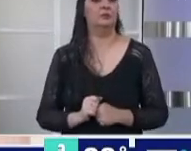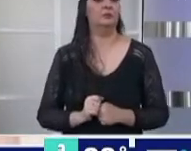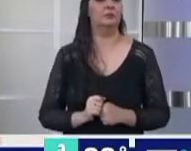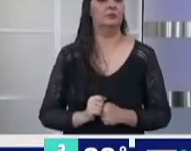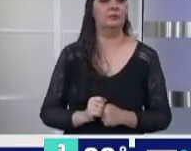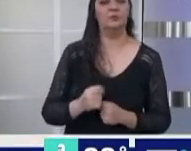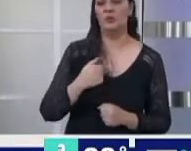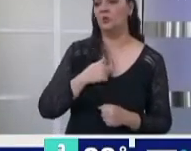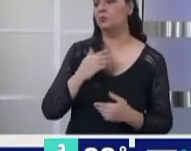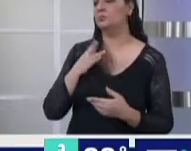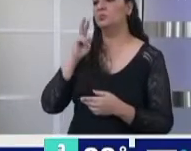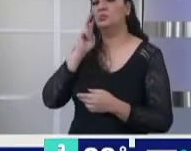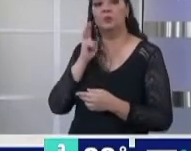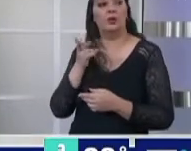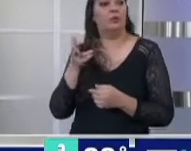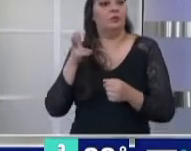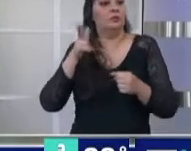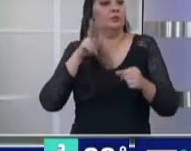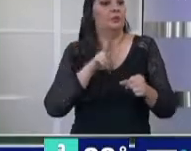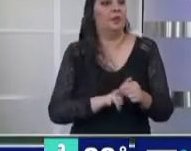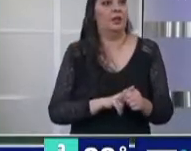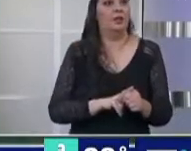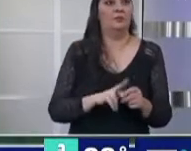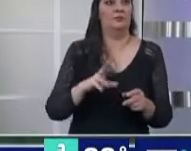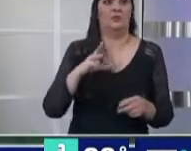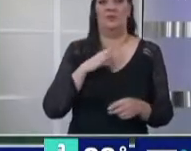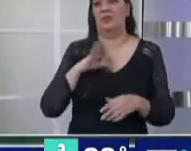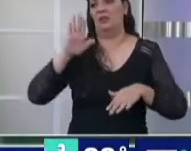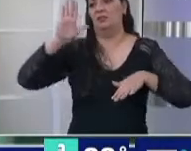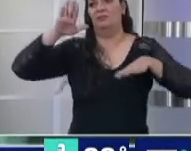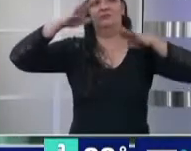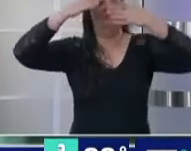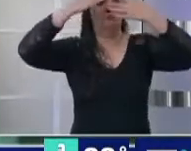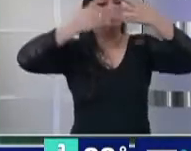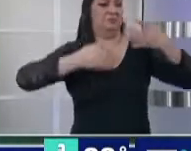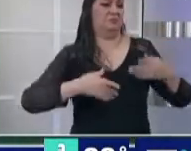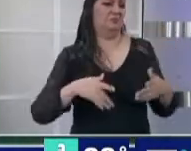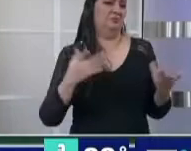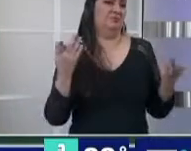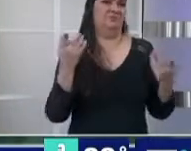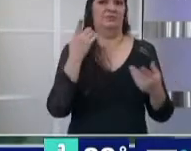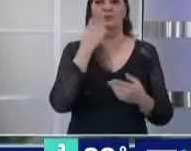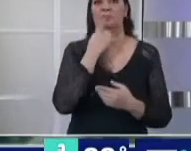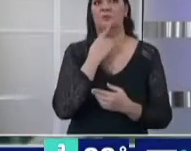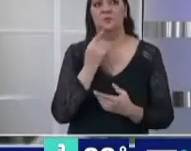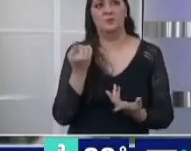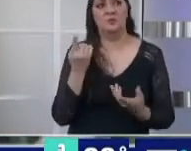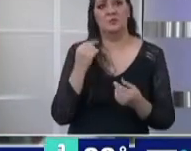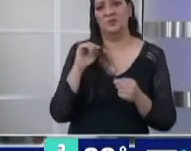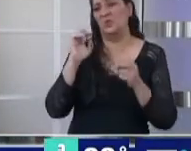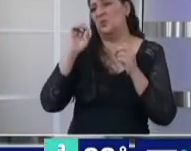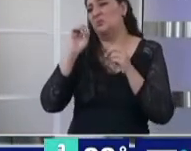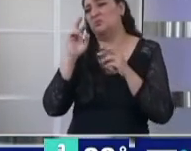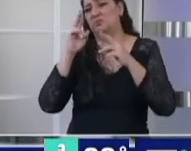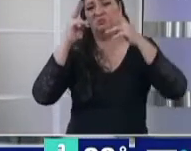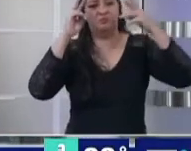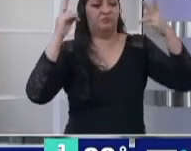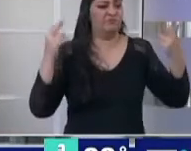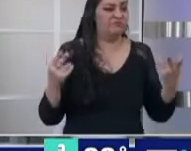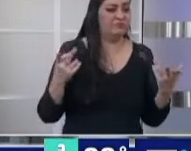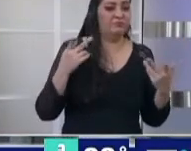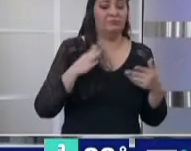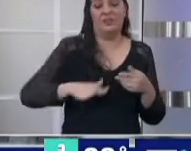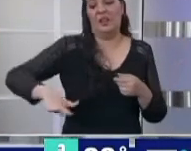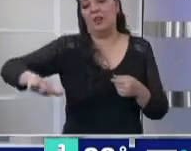el hospital estaba con las paredes rotas, el plafón cayéndose, el